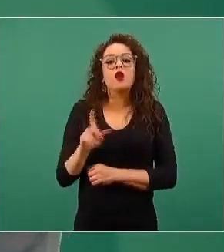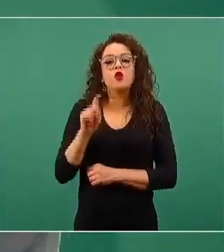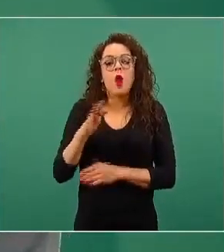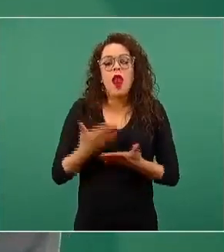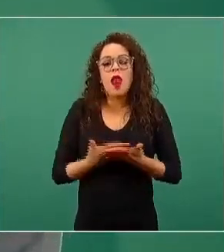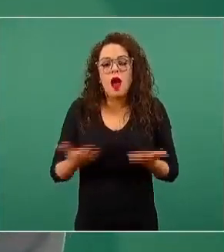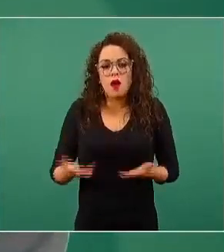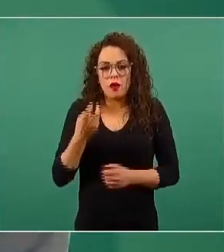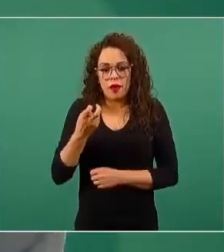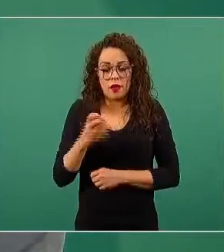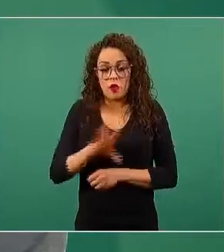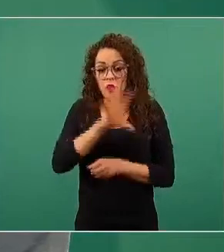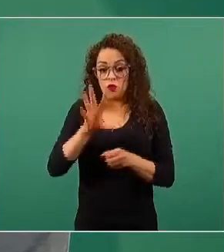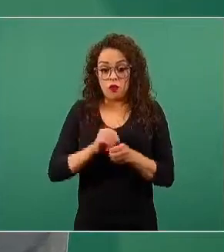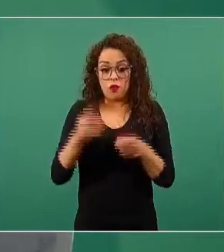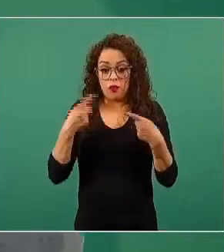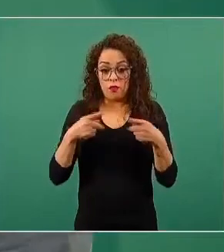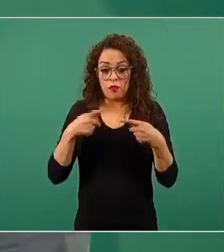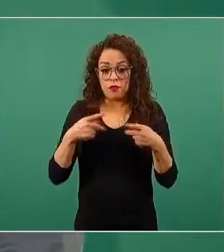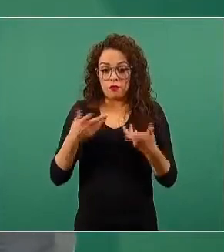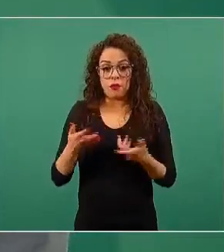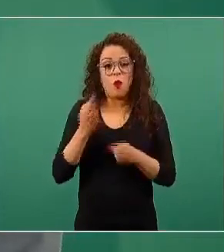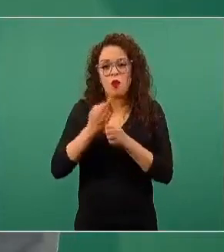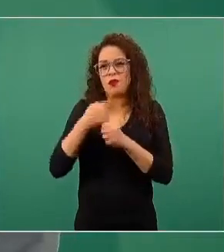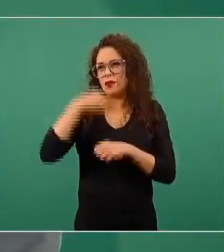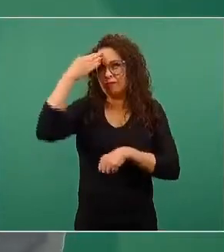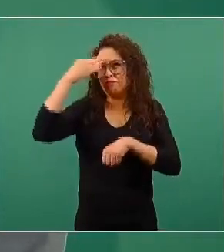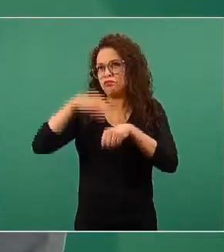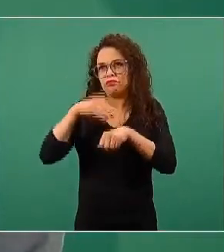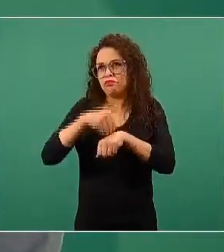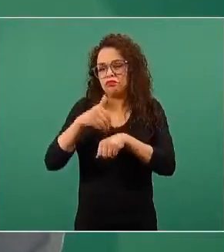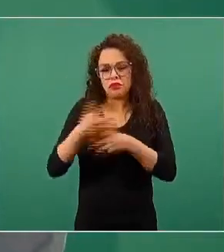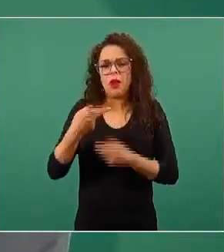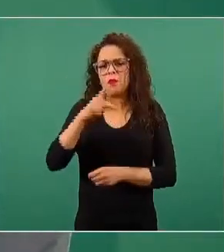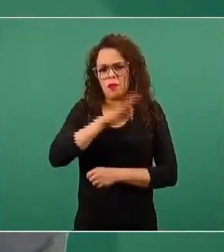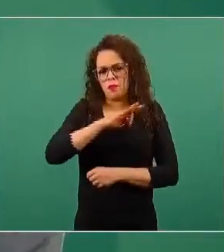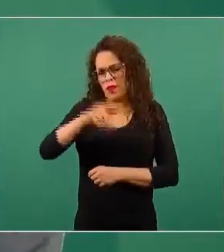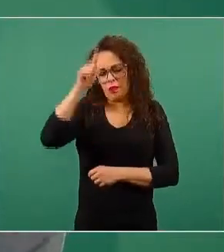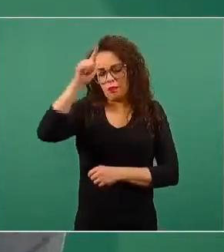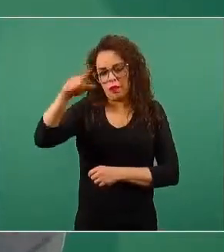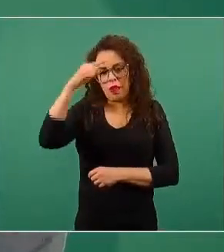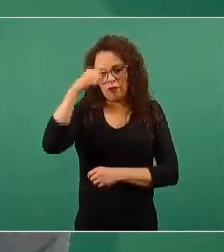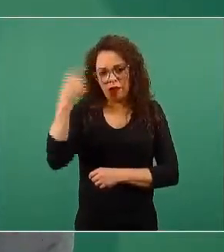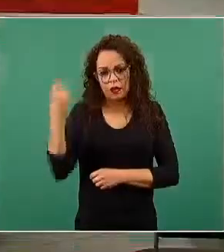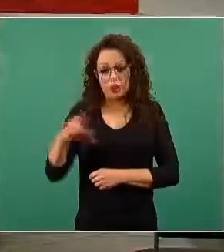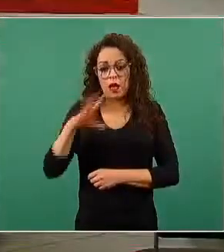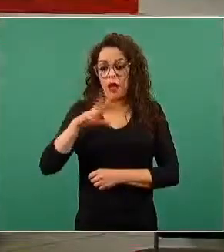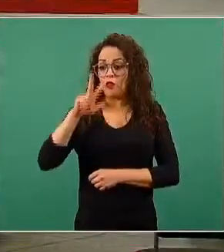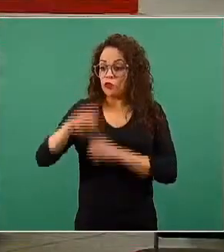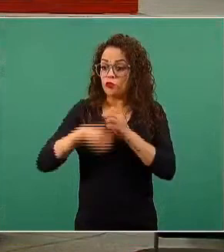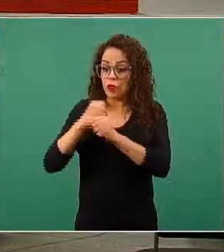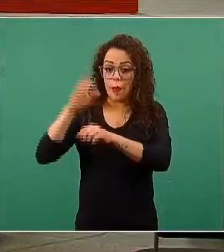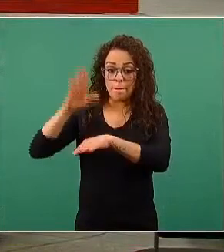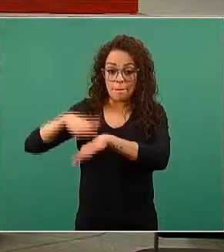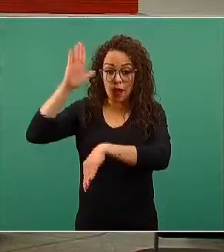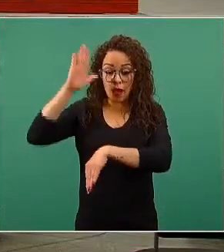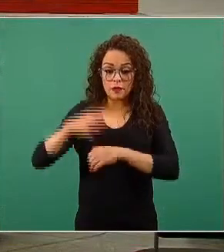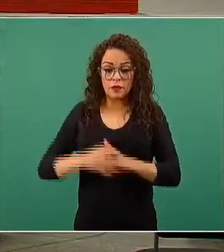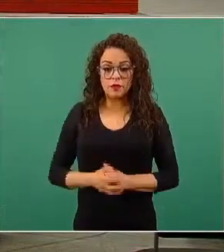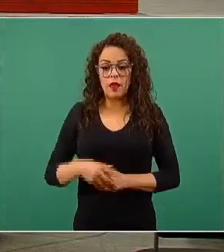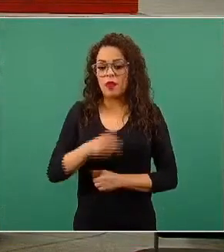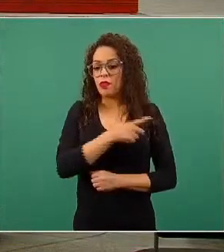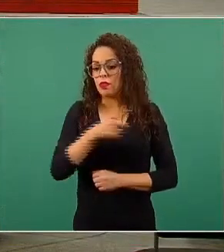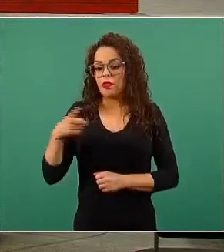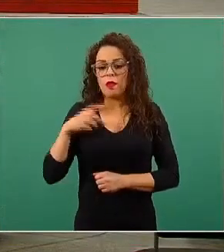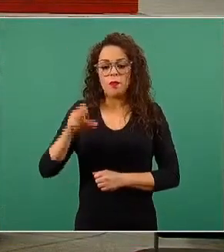toda persona que esté, no tengo en este momento la cifra, pero es fácilmente identificable, toda persona que tenga 18 y más años debe